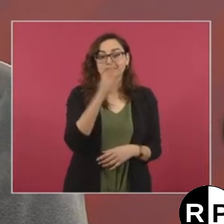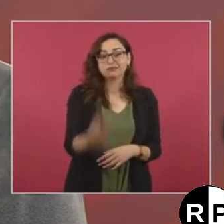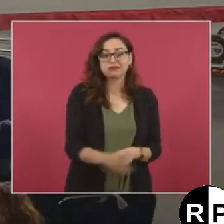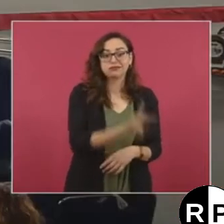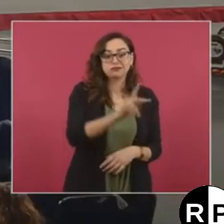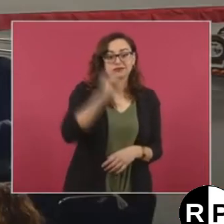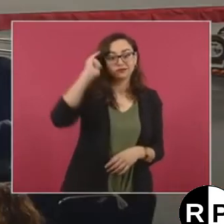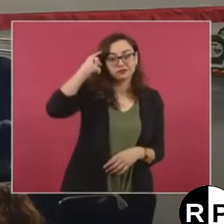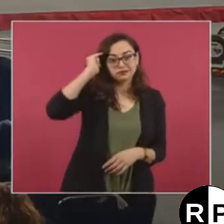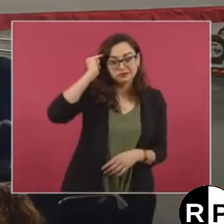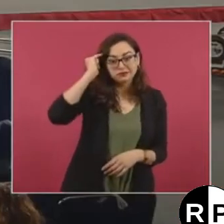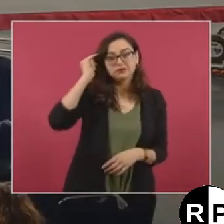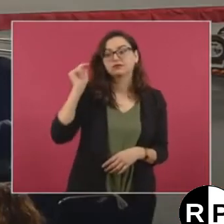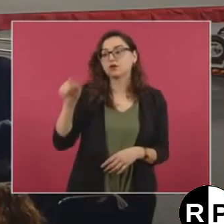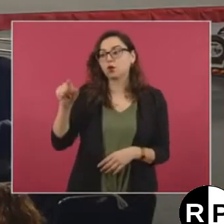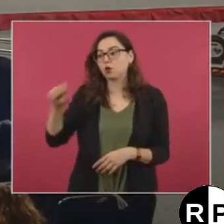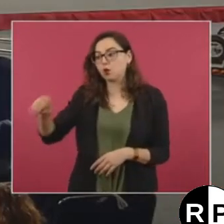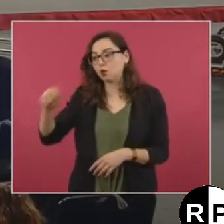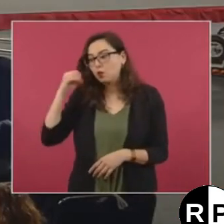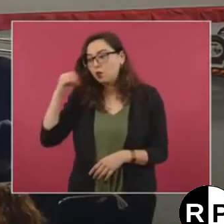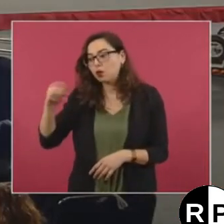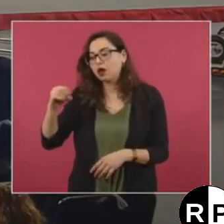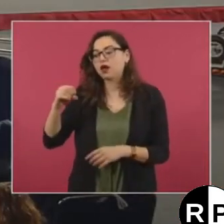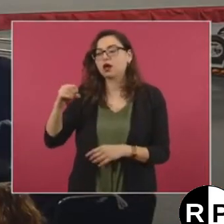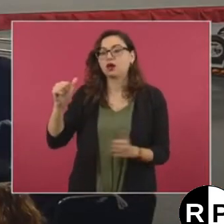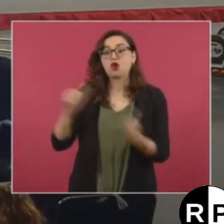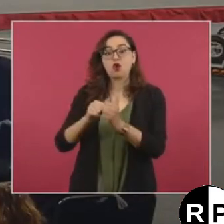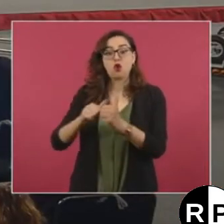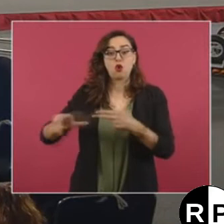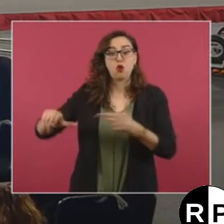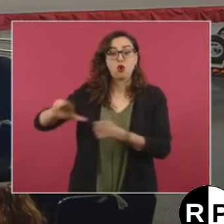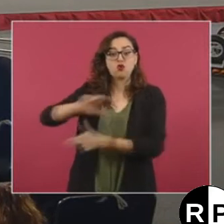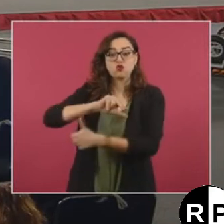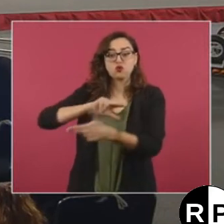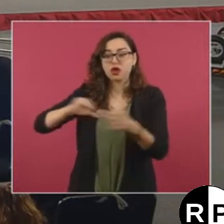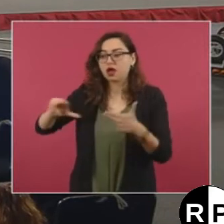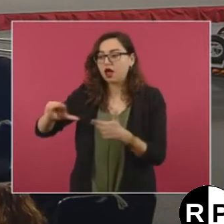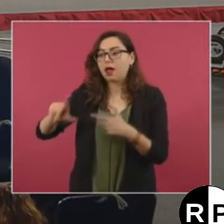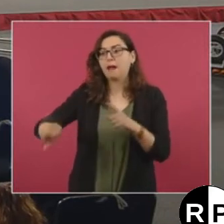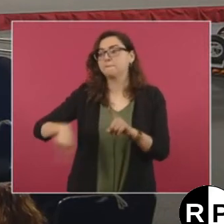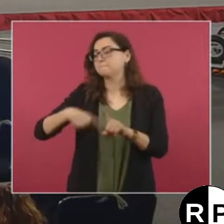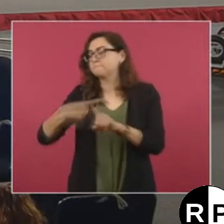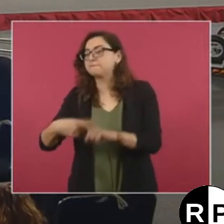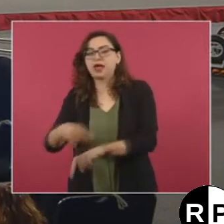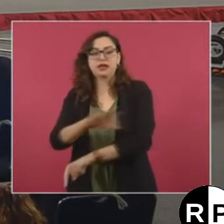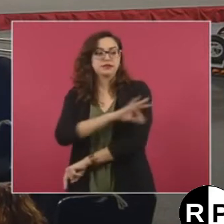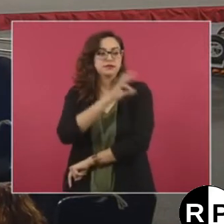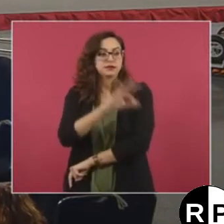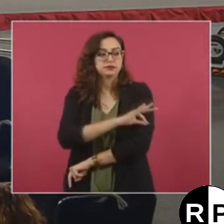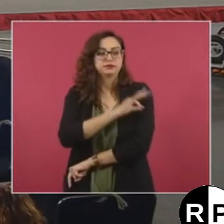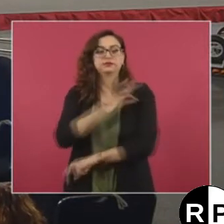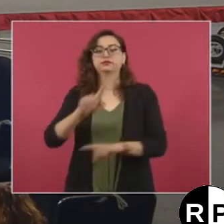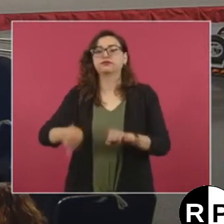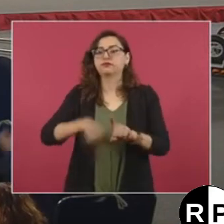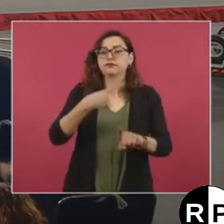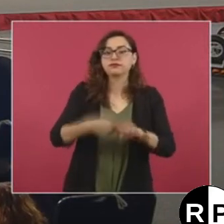en una situación tan difícil como el huracán y en el proceso de vacunación y en las visitas a las escuelas cuando se entregaba